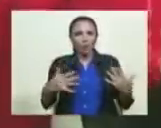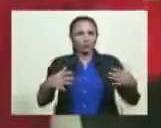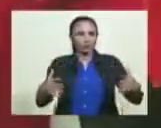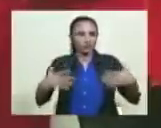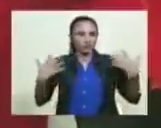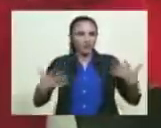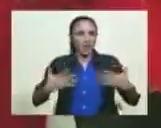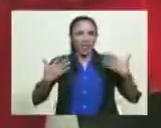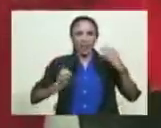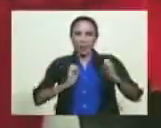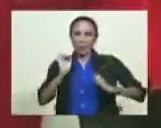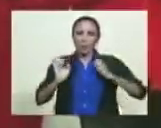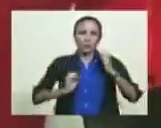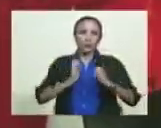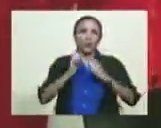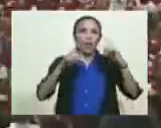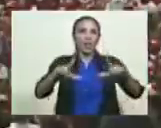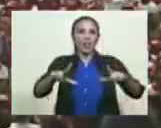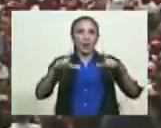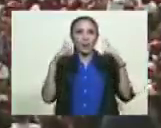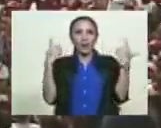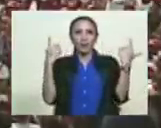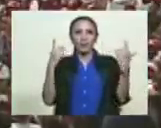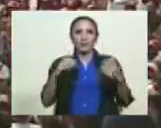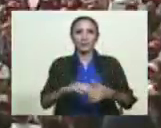de La Guaira, el gran pueblo